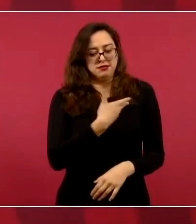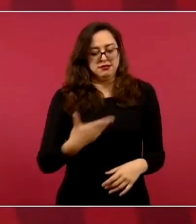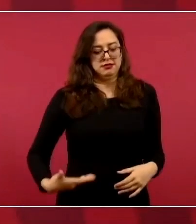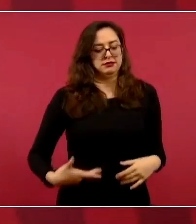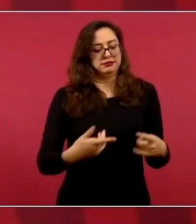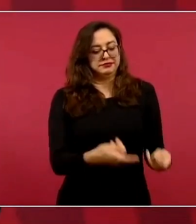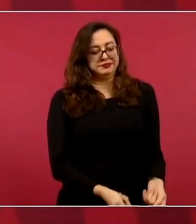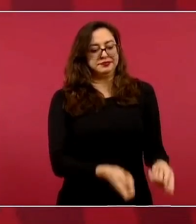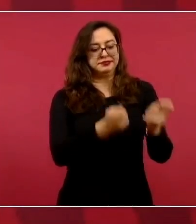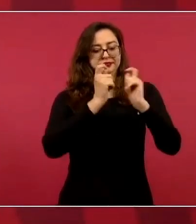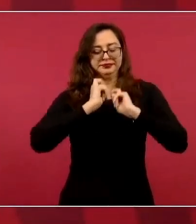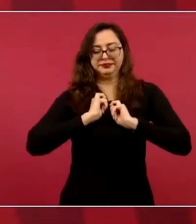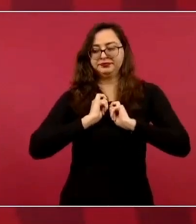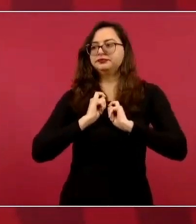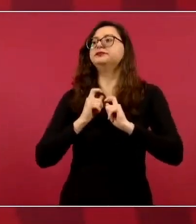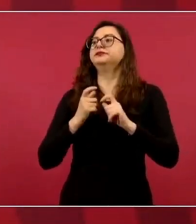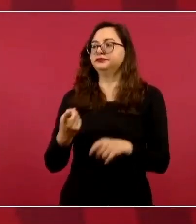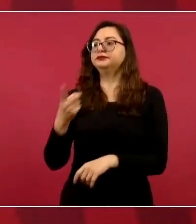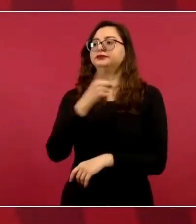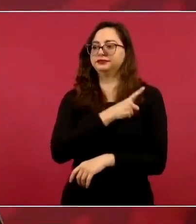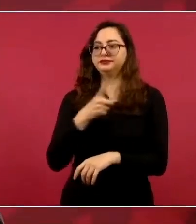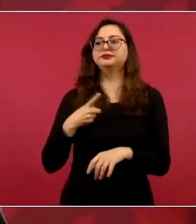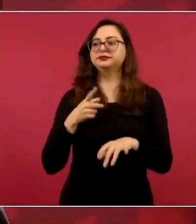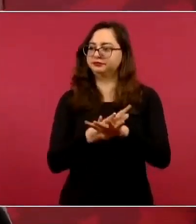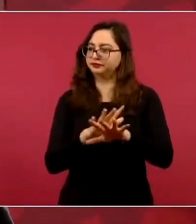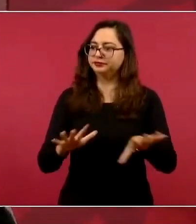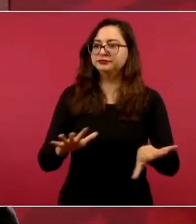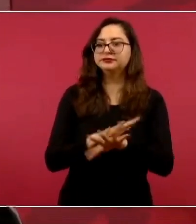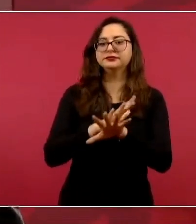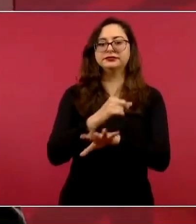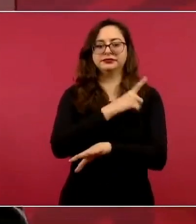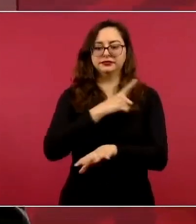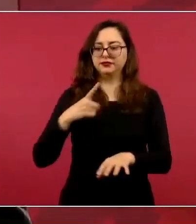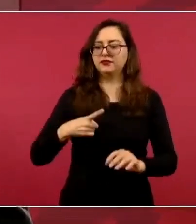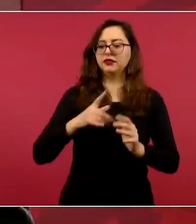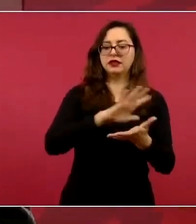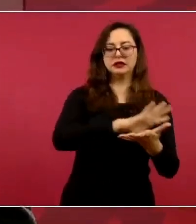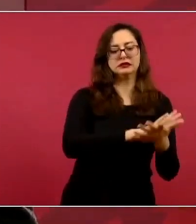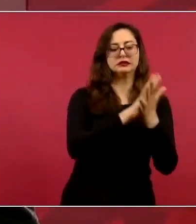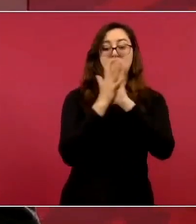pero sí es una revolución de las conciencias.